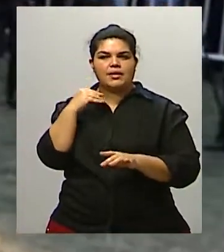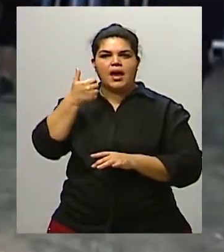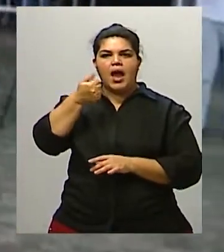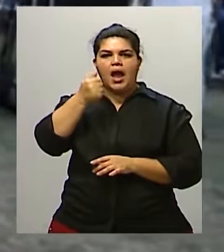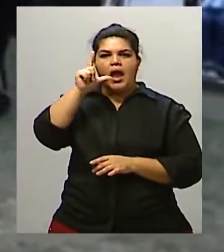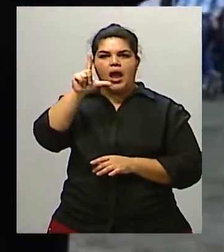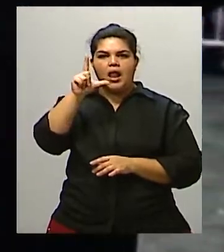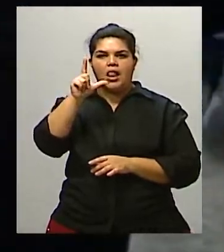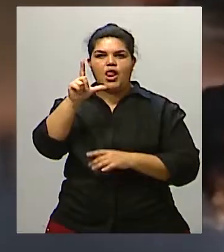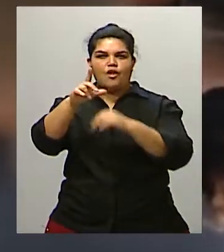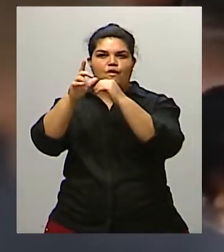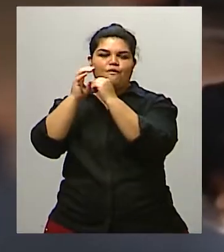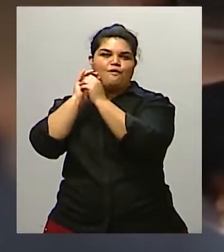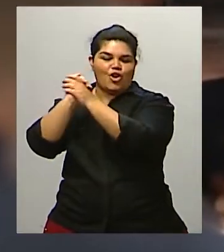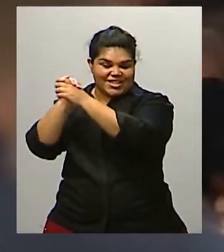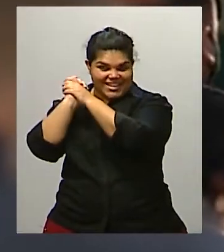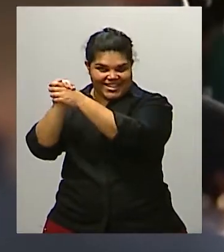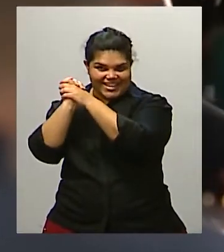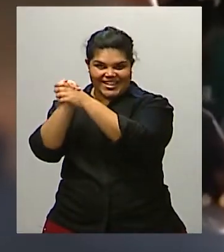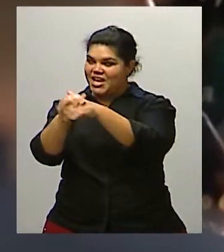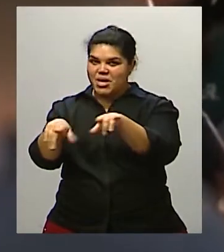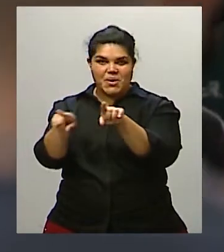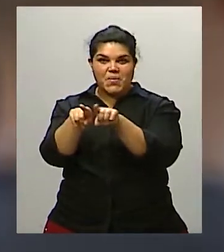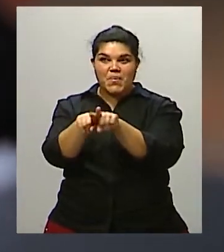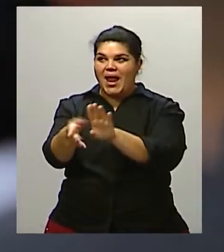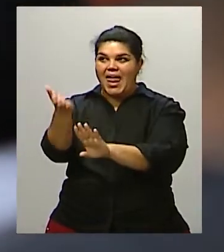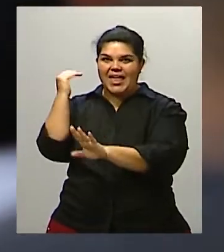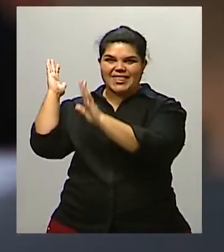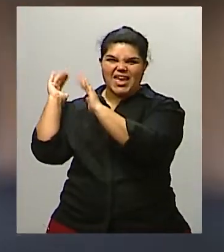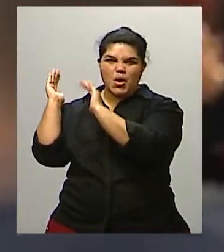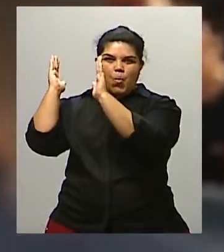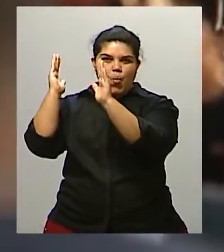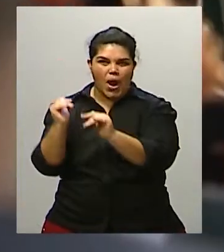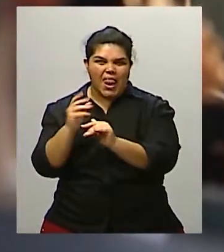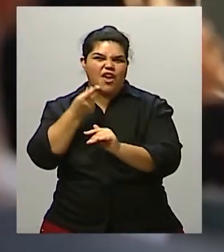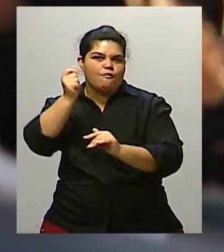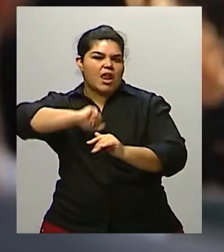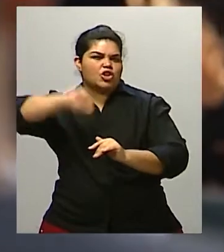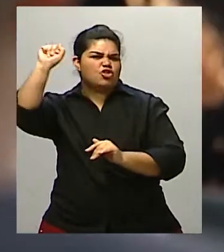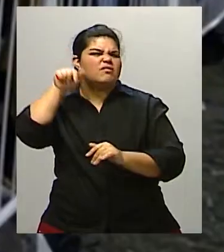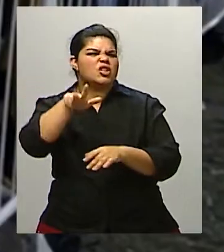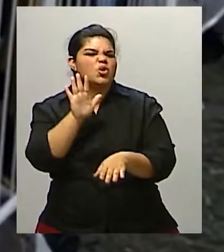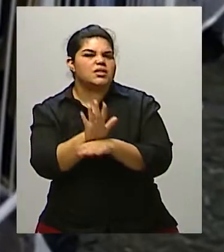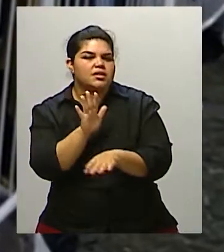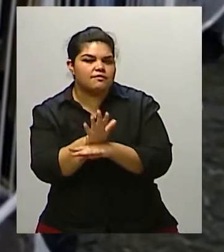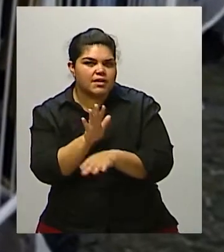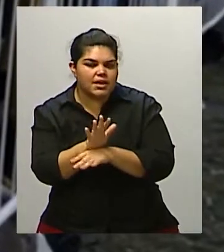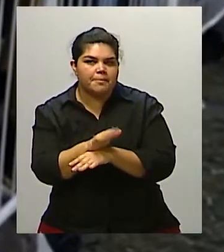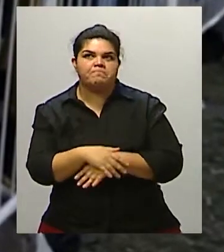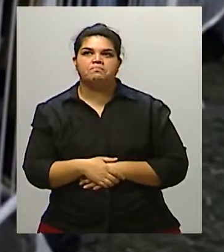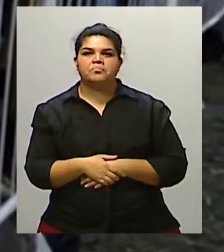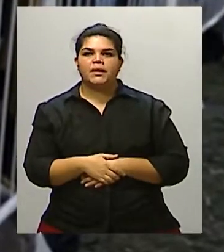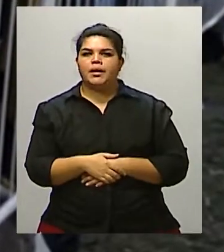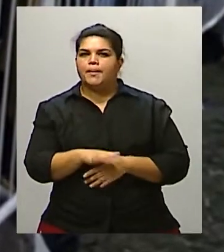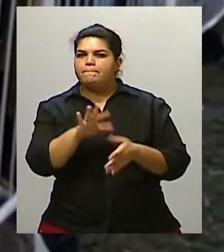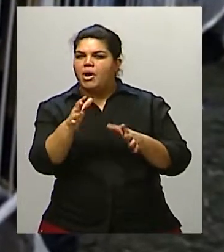porque necesita dolarizar con su programa, y eso solo se puede lograr con una devaluación multiplicando por 30,